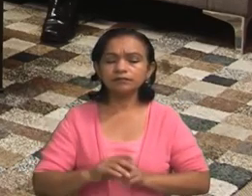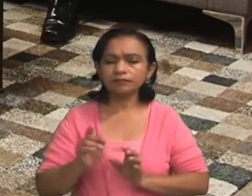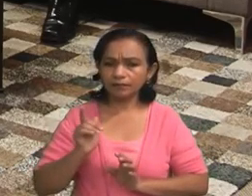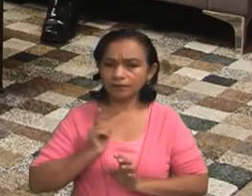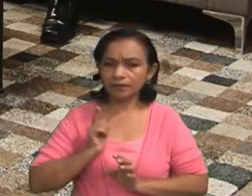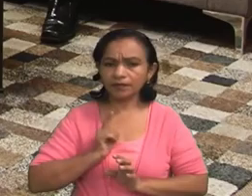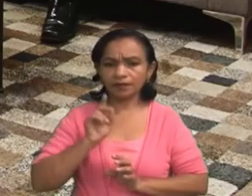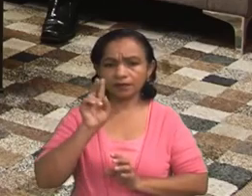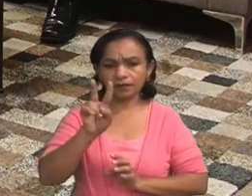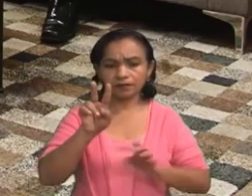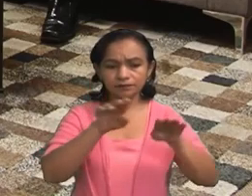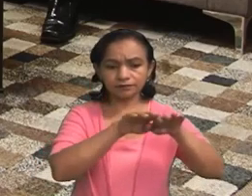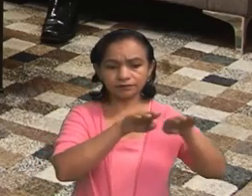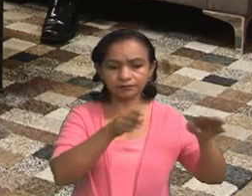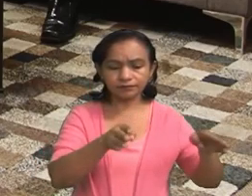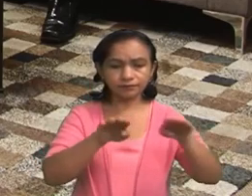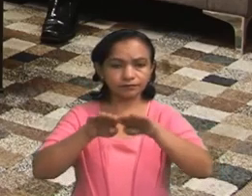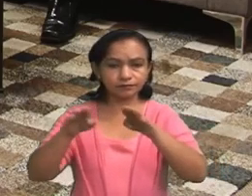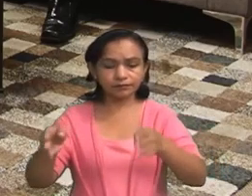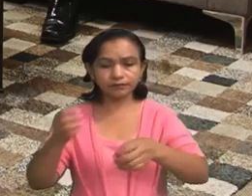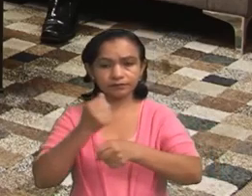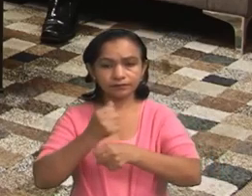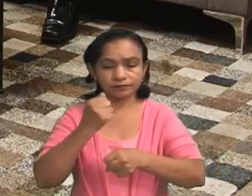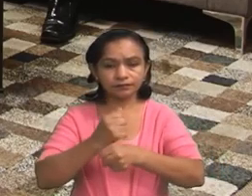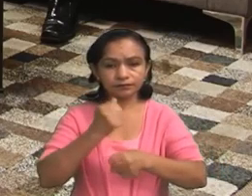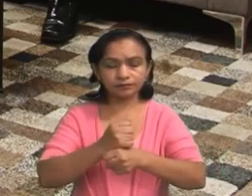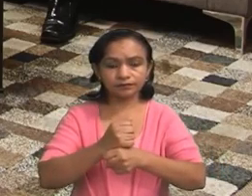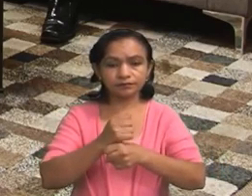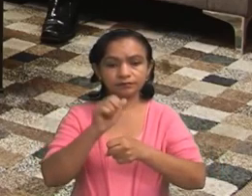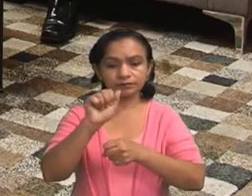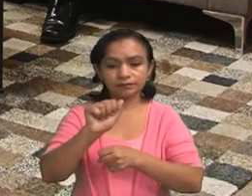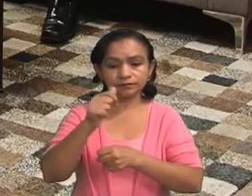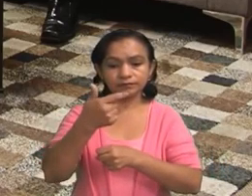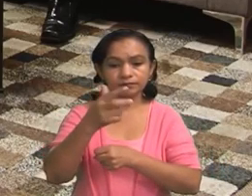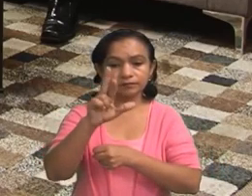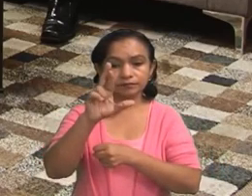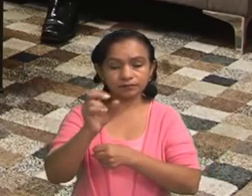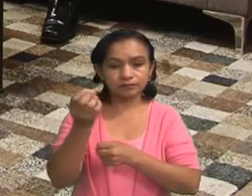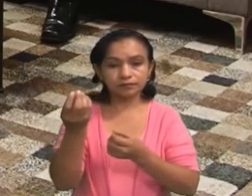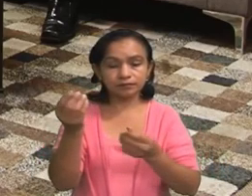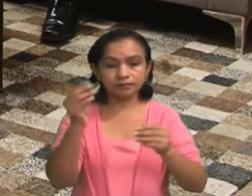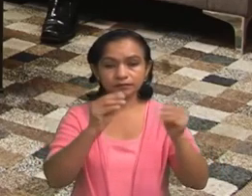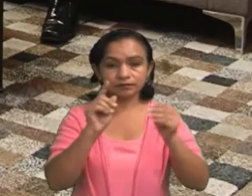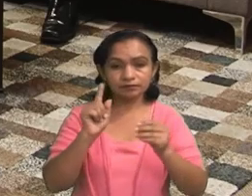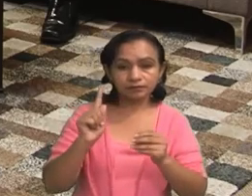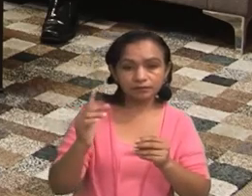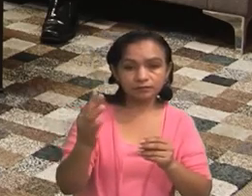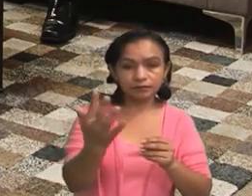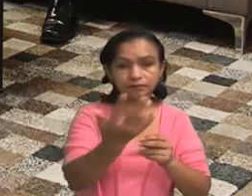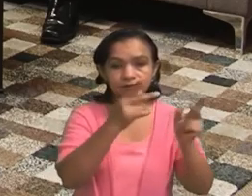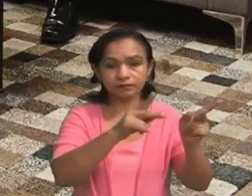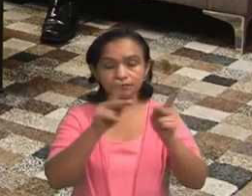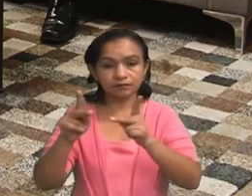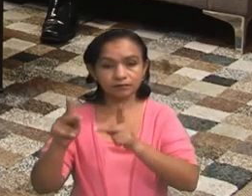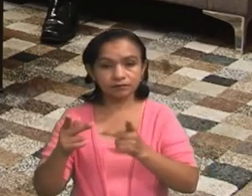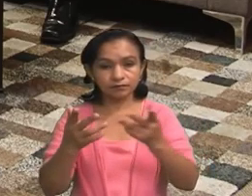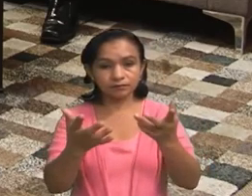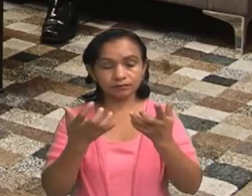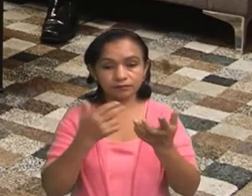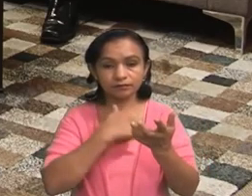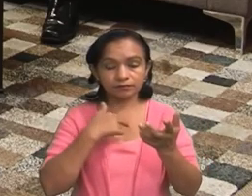dos mesas de trabajo, una para agroecología, para todos los interesados